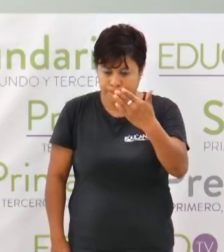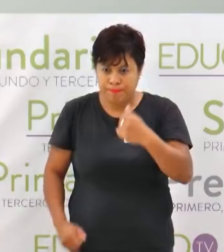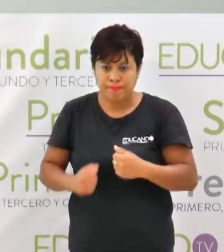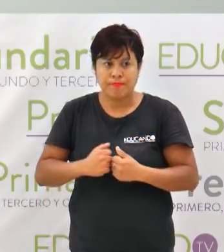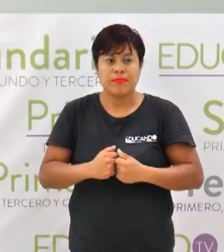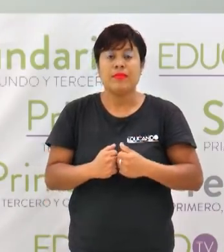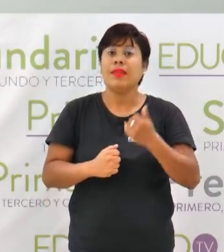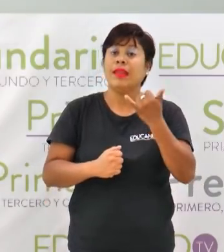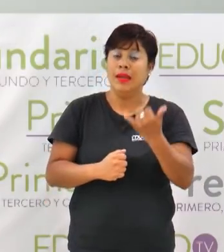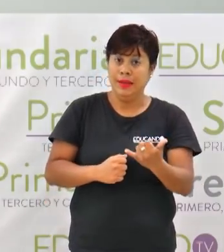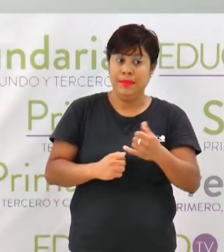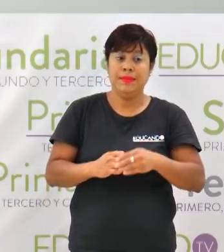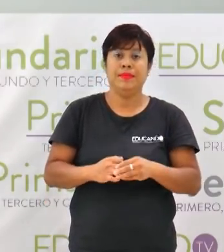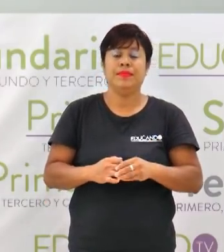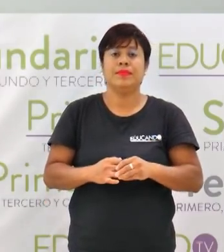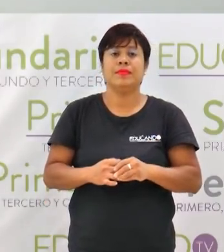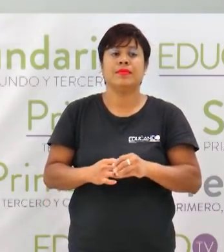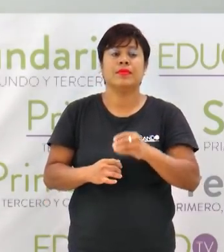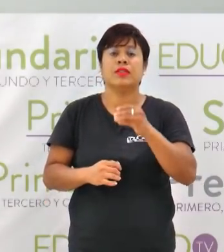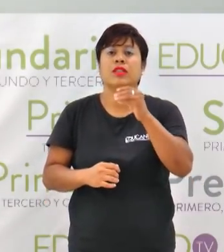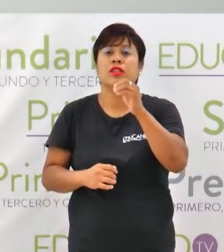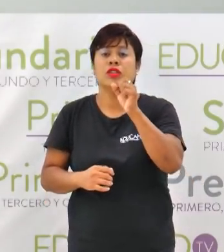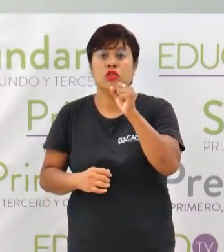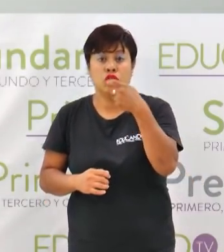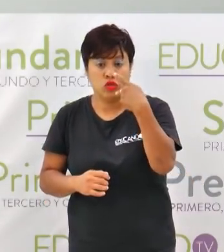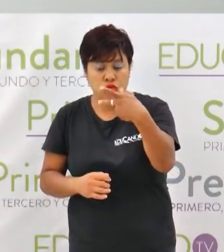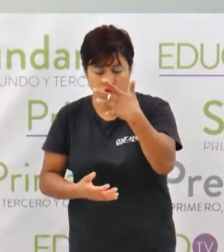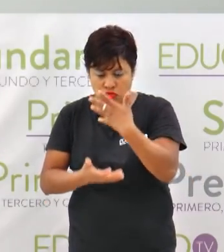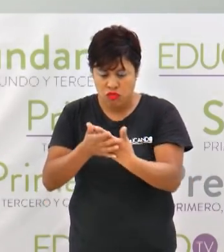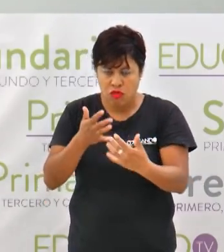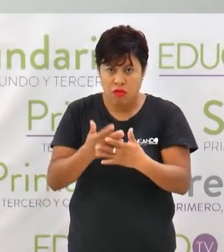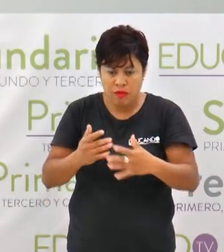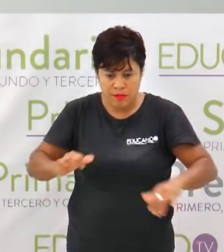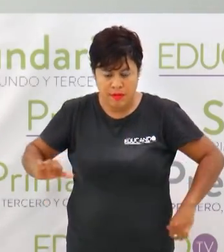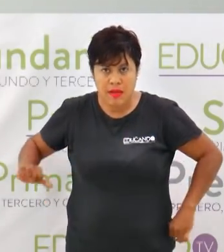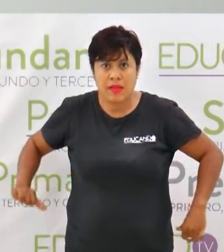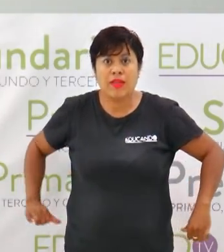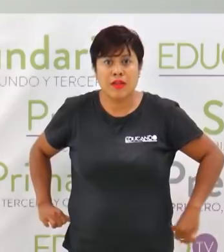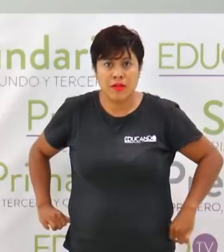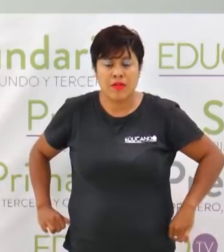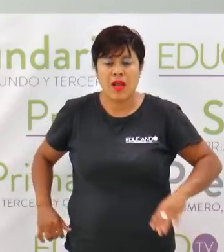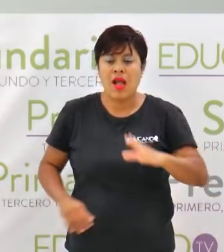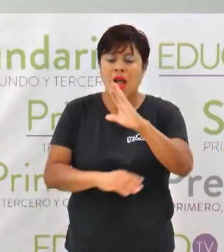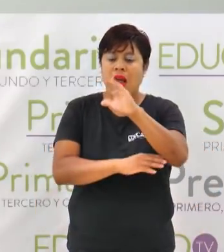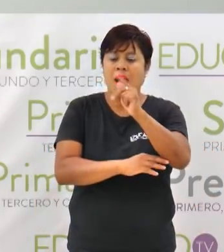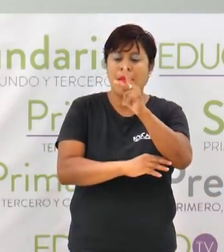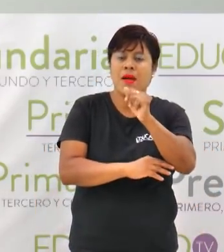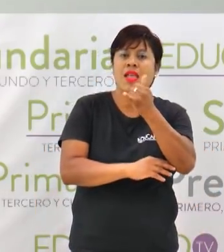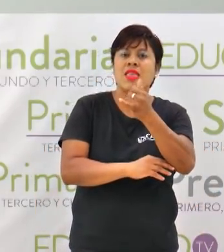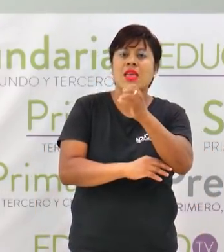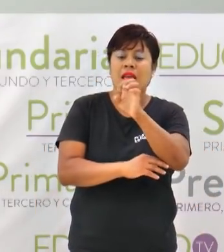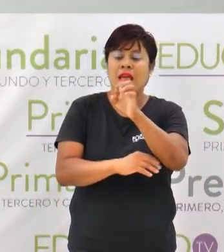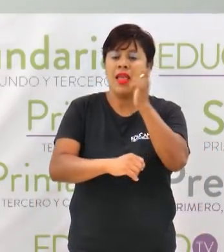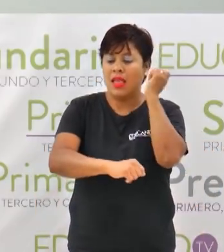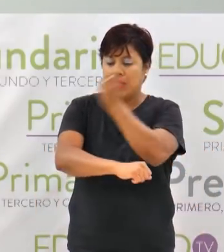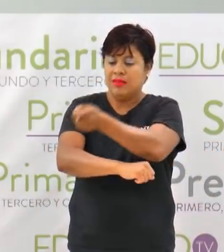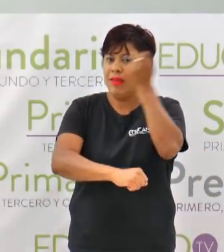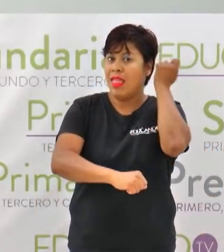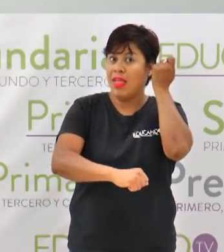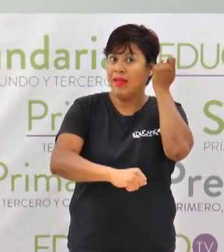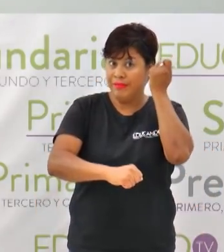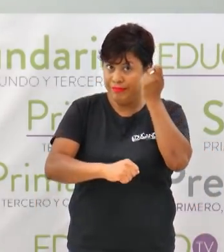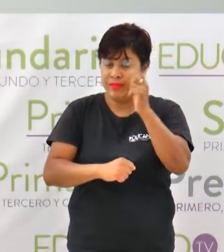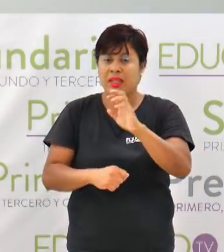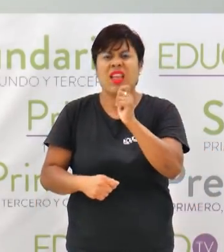Bien. Y su obra a capa y espada. Bien. Estamos hablando